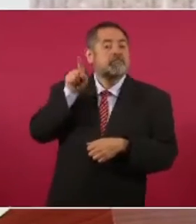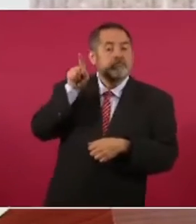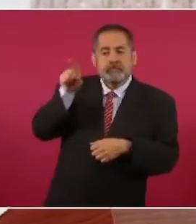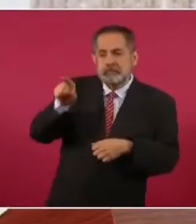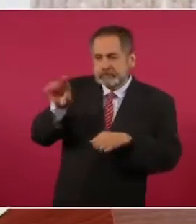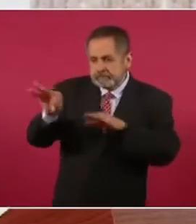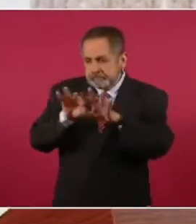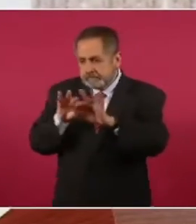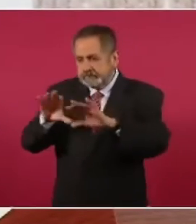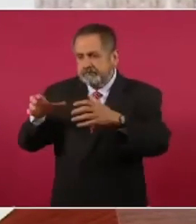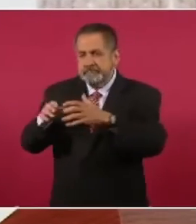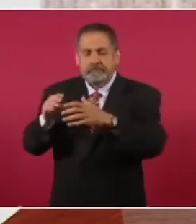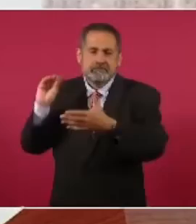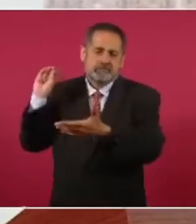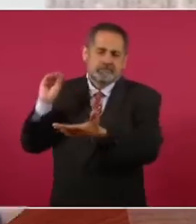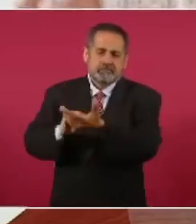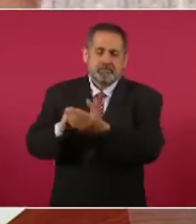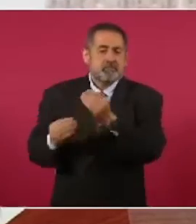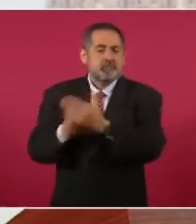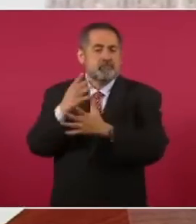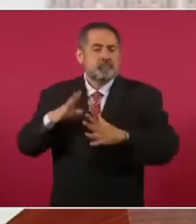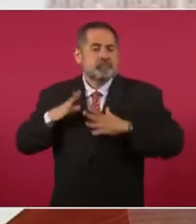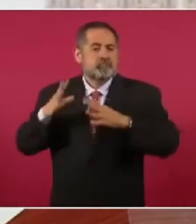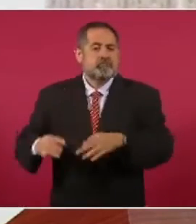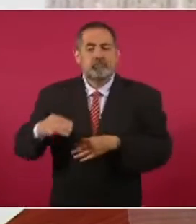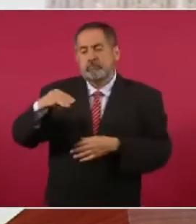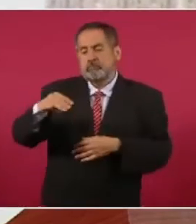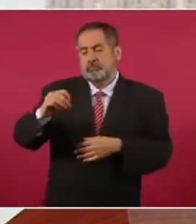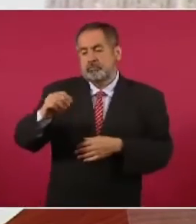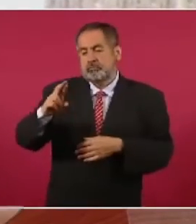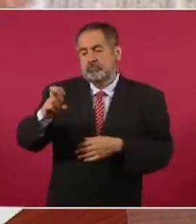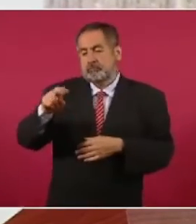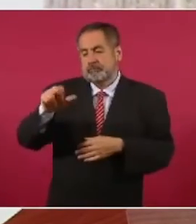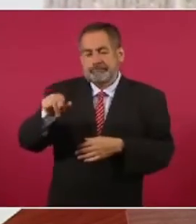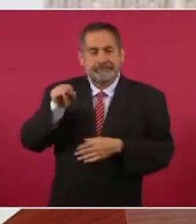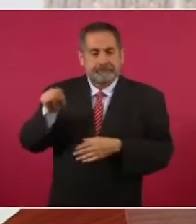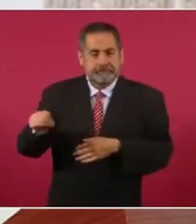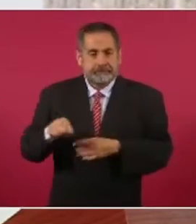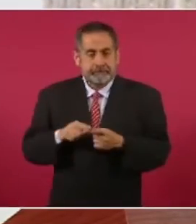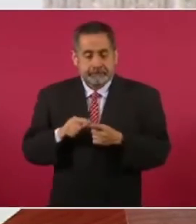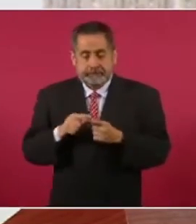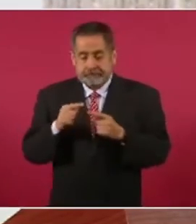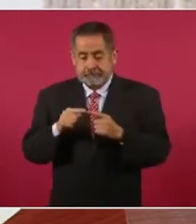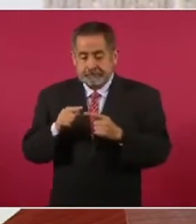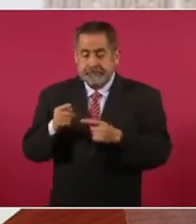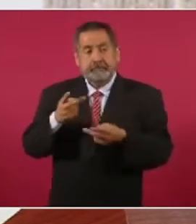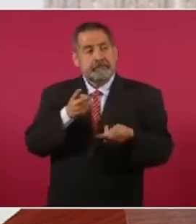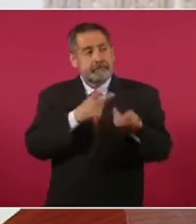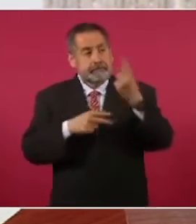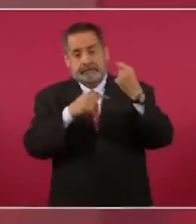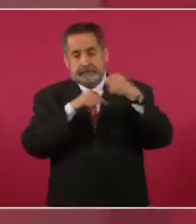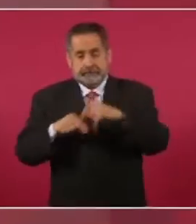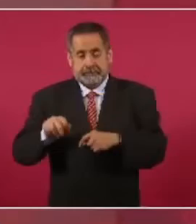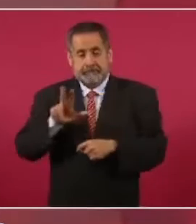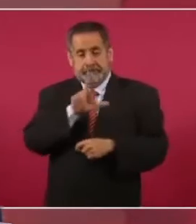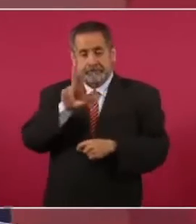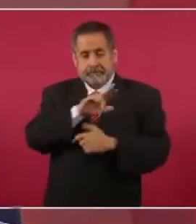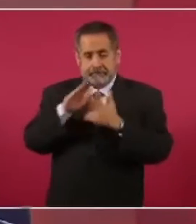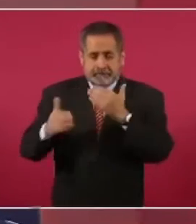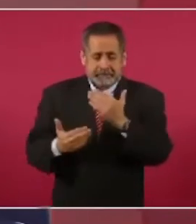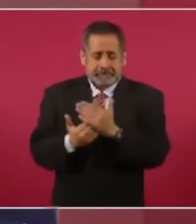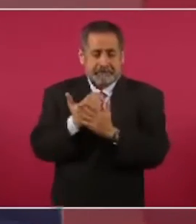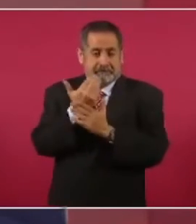Morena, y regresé de Sinaloa y el martes en la madrugada me dio el